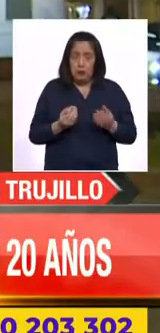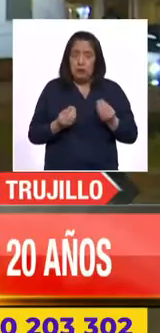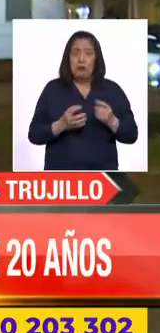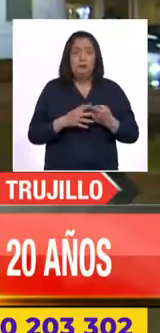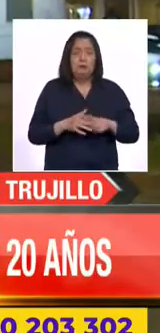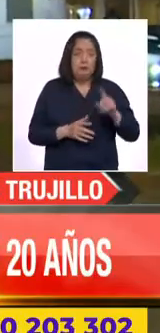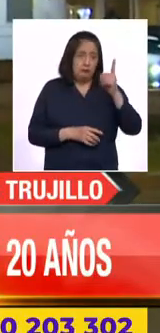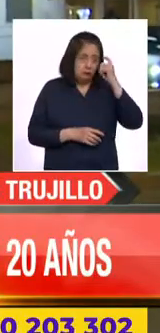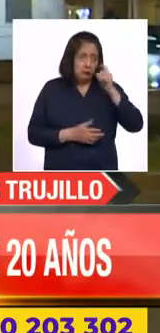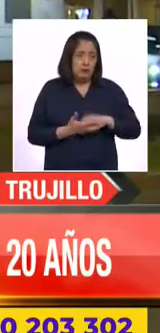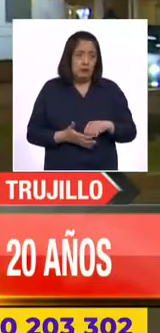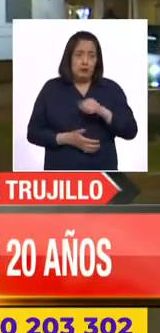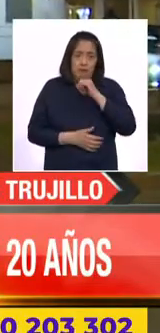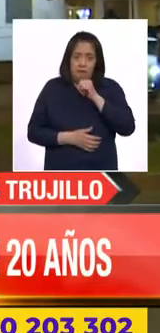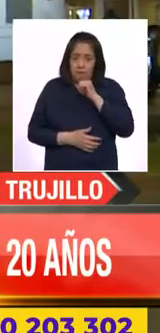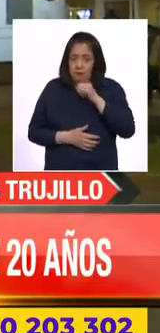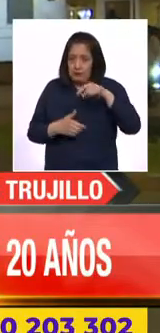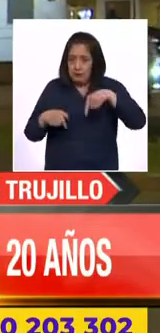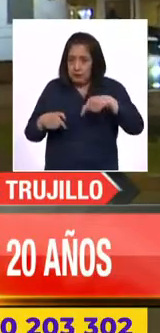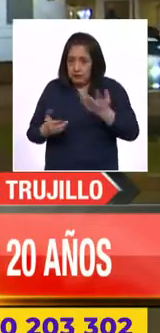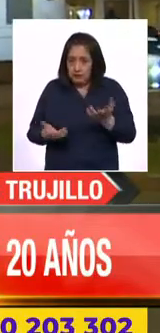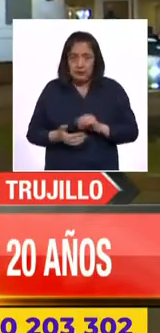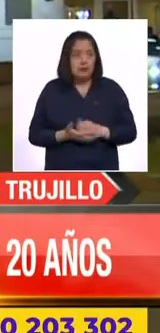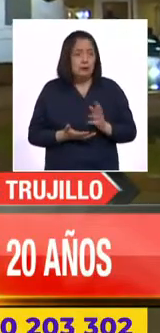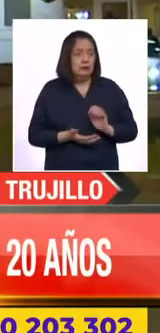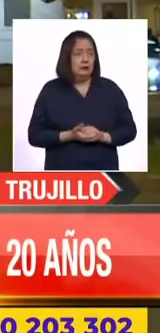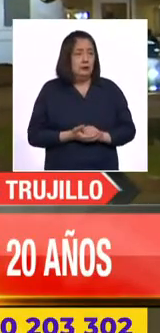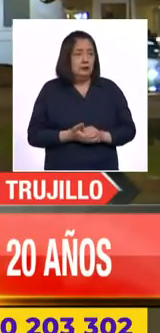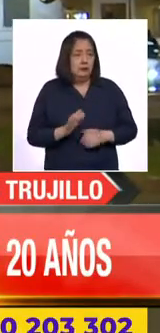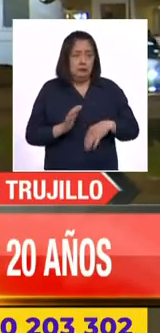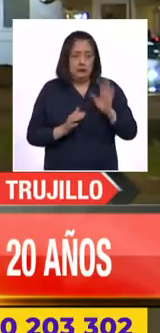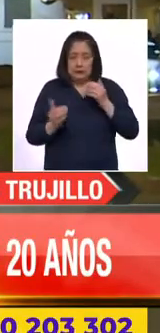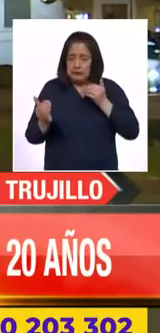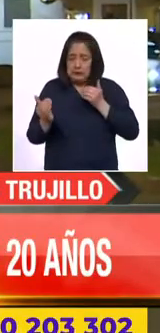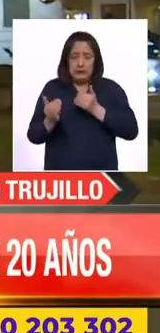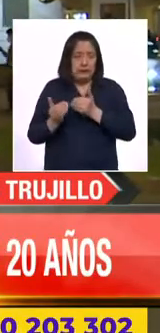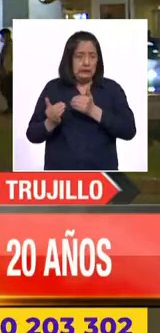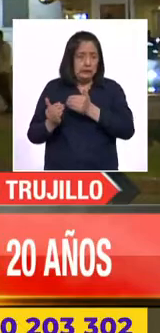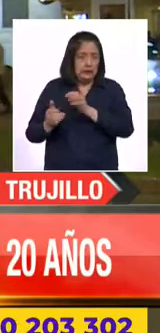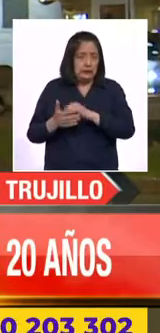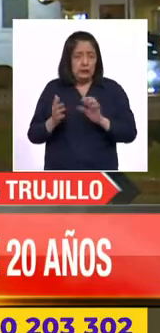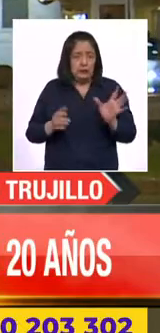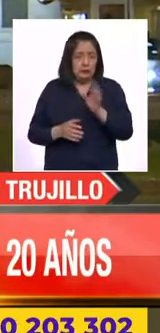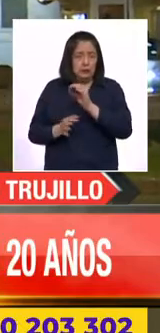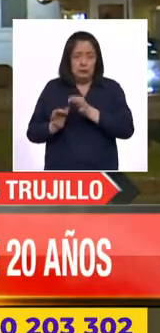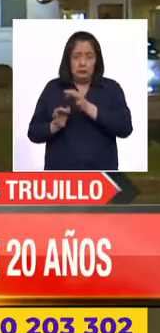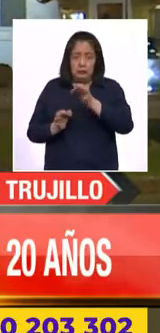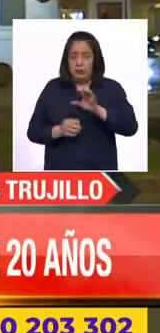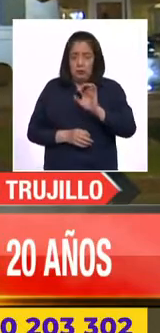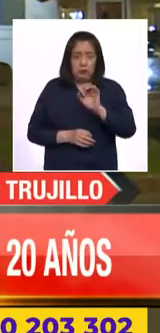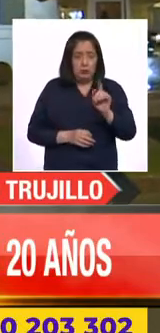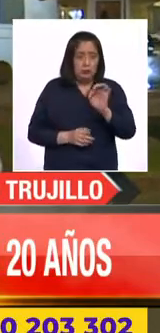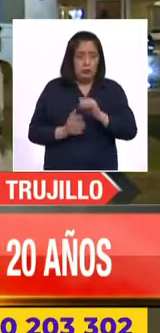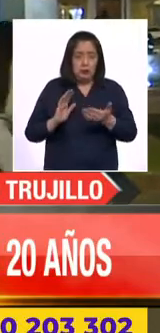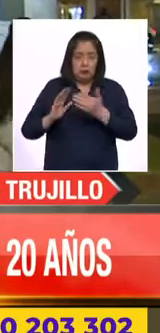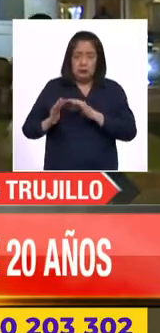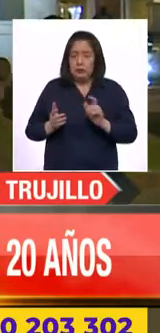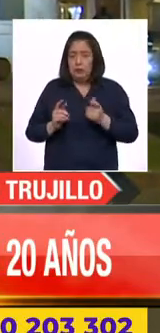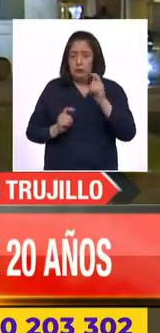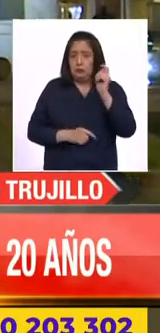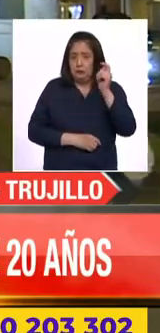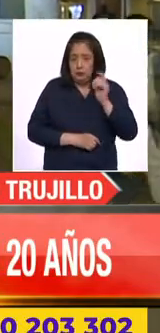La principal carencia que tenemos en nuestro distrito, siendo el más cercano de toda la provincia de Otuzco a la ciudad de